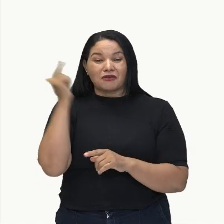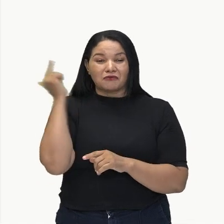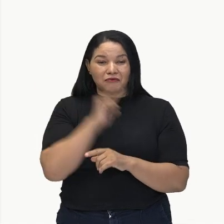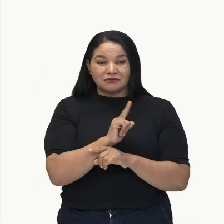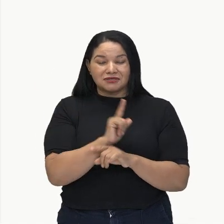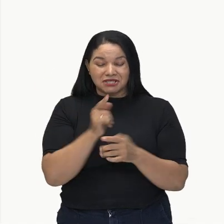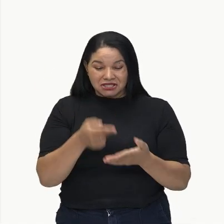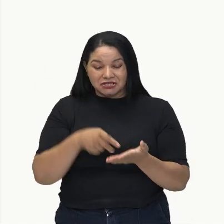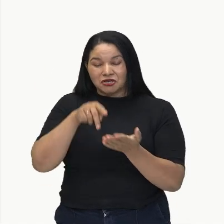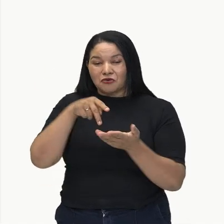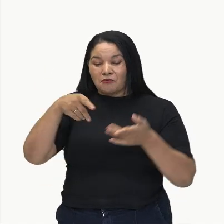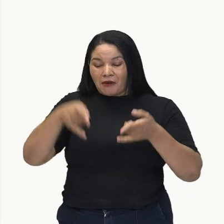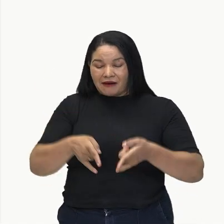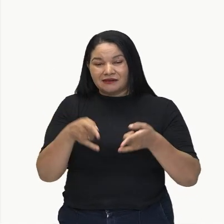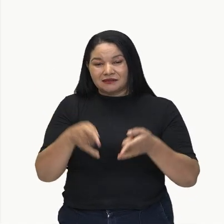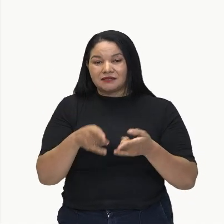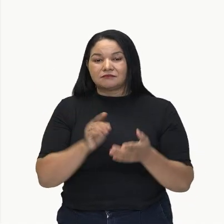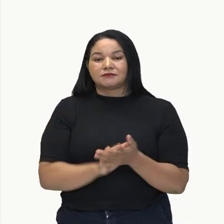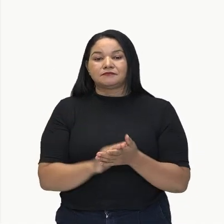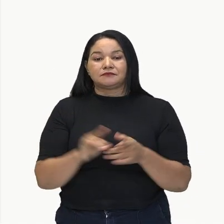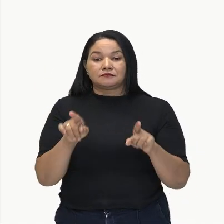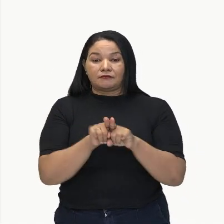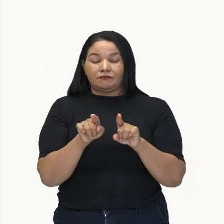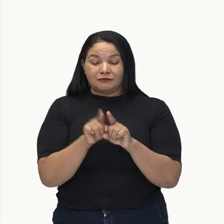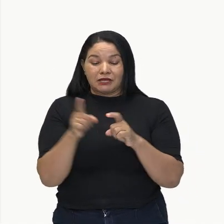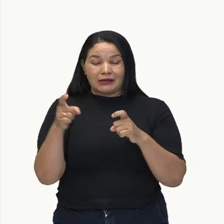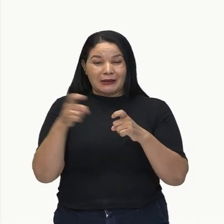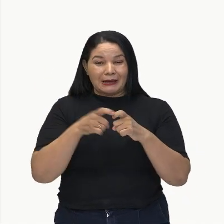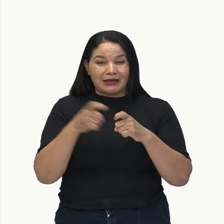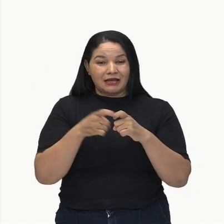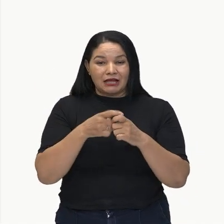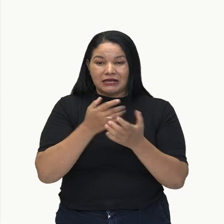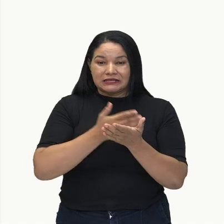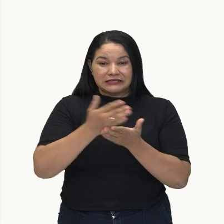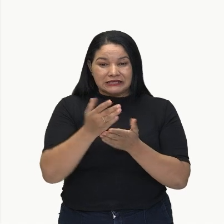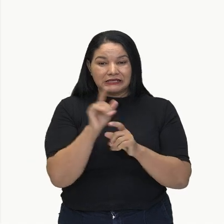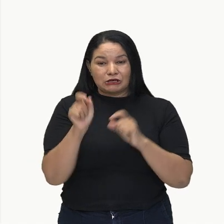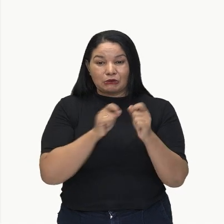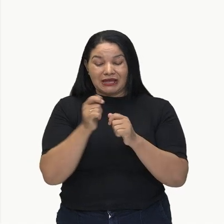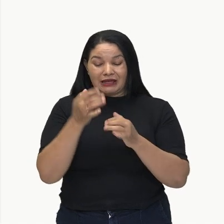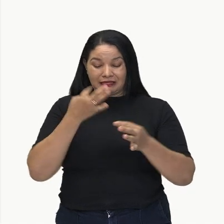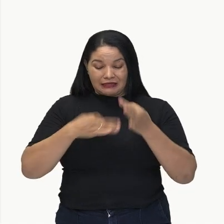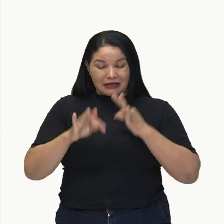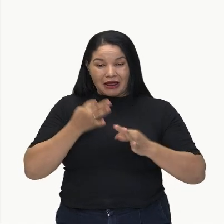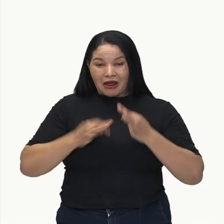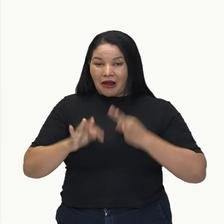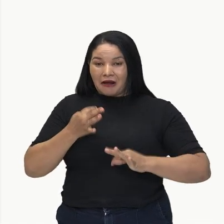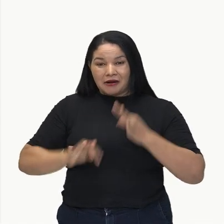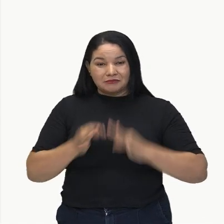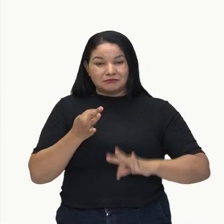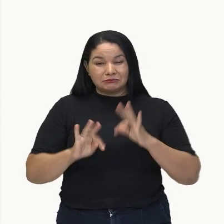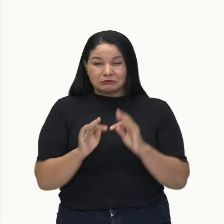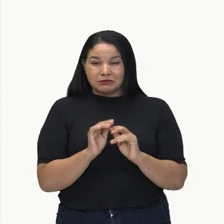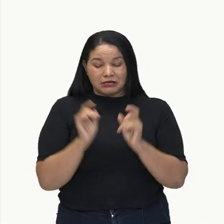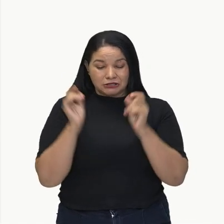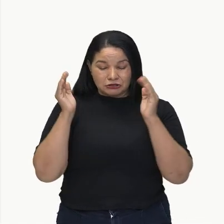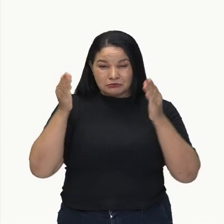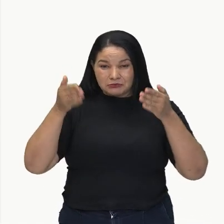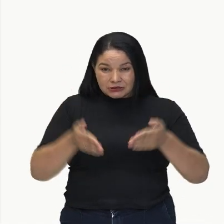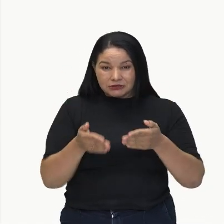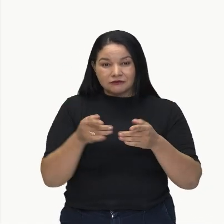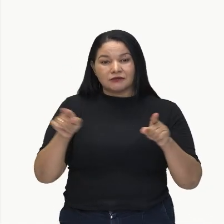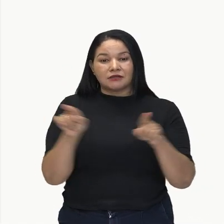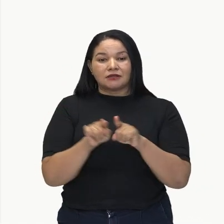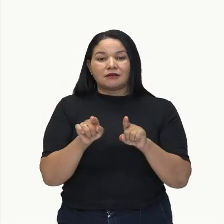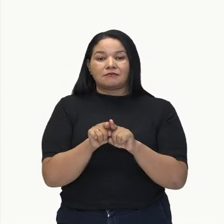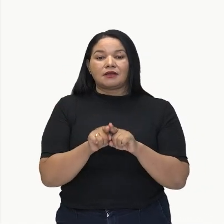una cama. Los médicos iniciaron una terapia específica, ya que